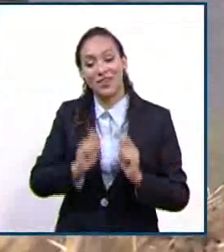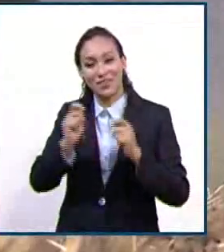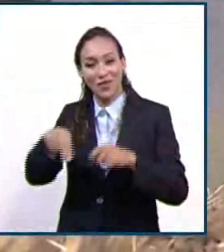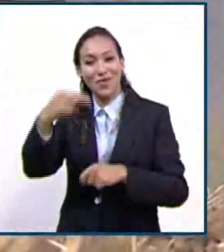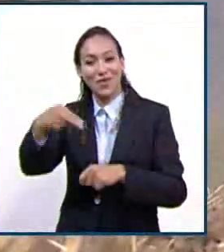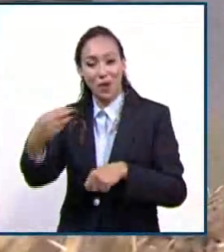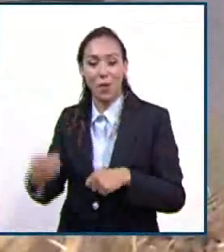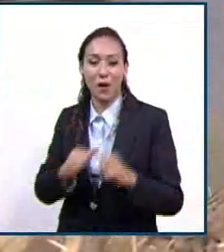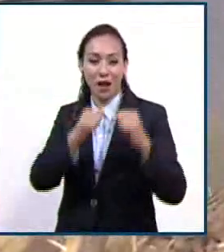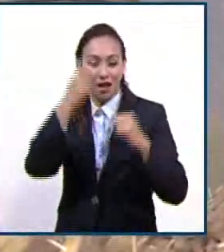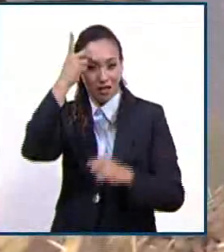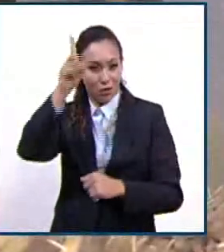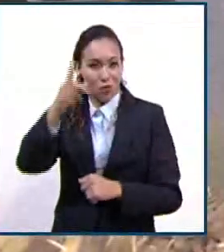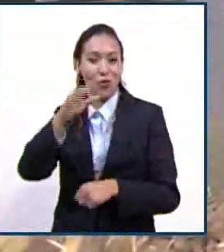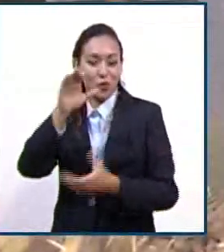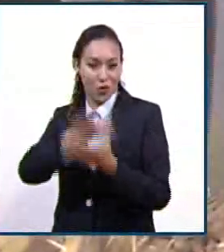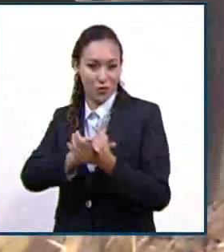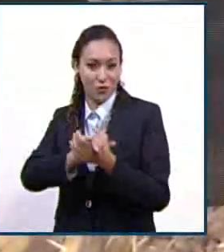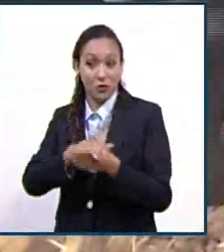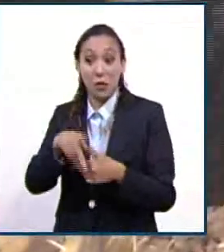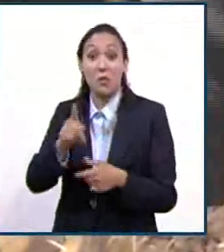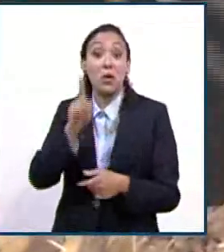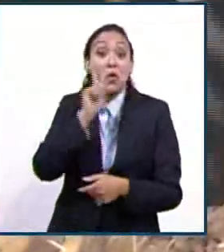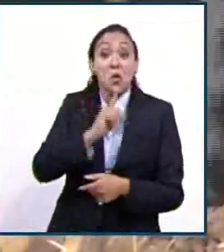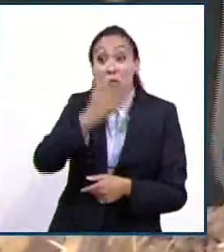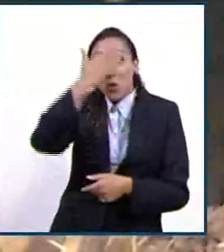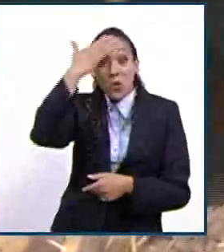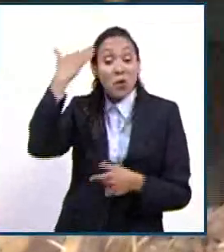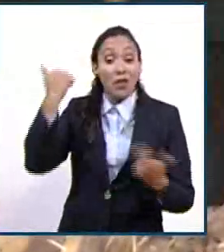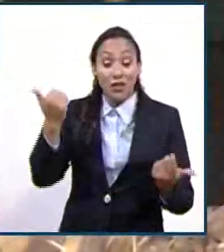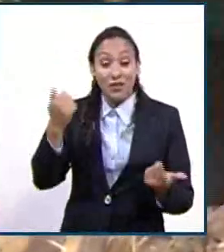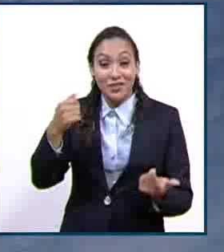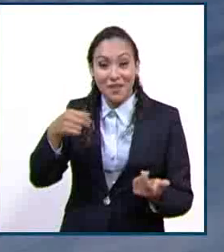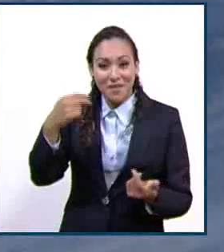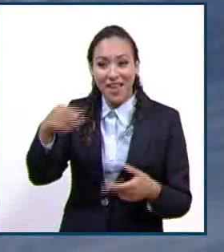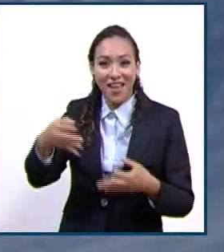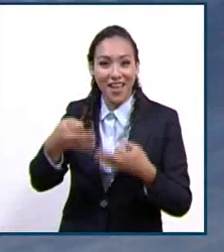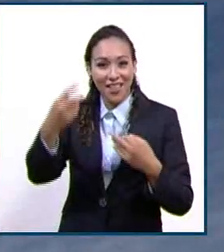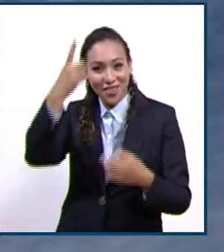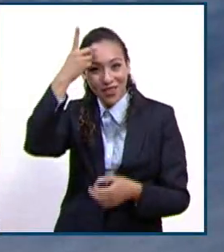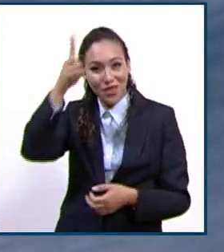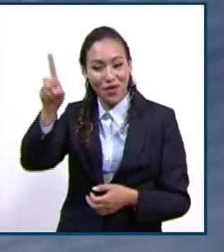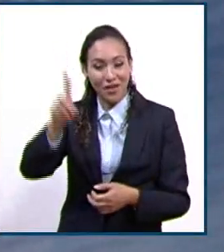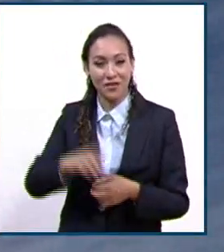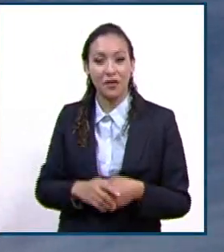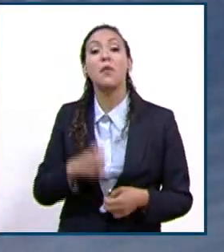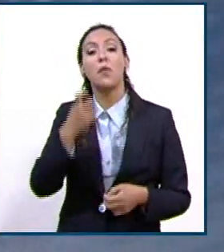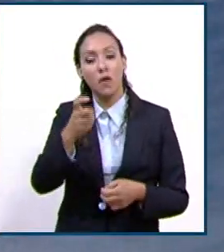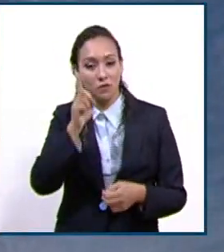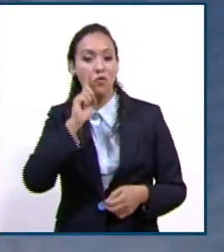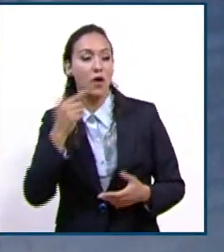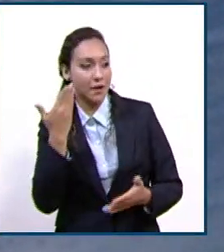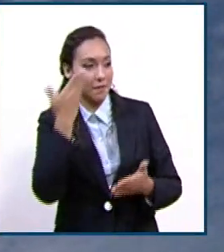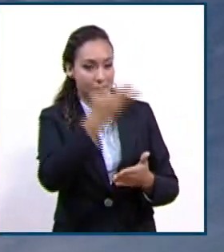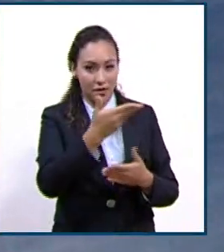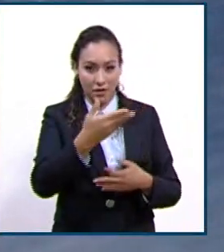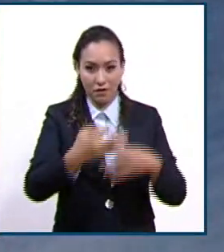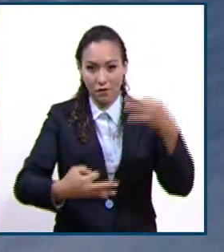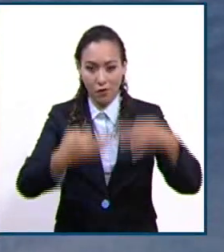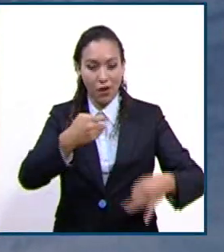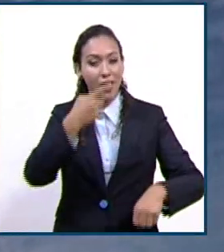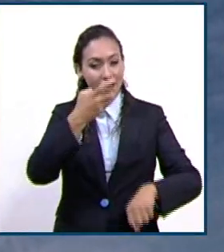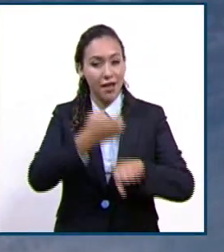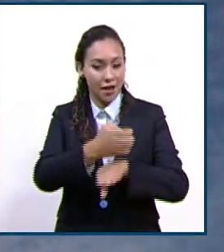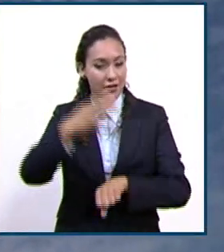esposo, de lo que no se enteró. En la sentencia se ordena al Tribunal Unitario Agrario del Distrito 49 del Estado de